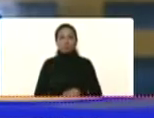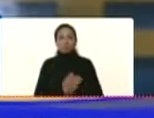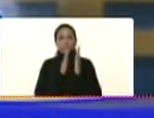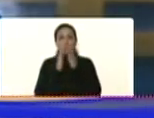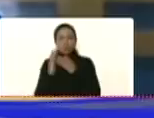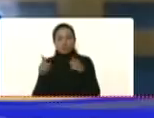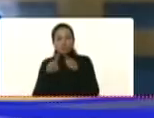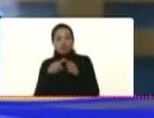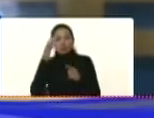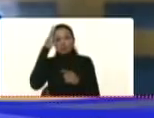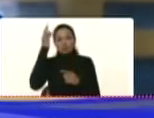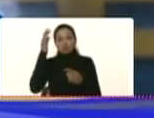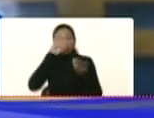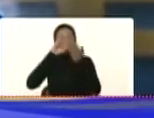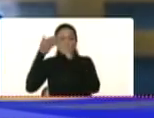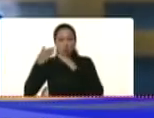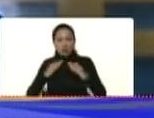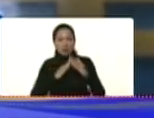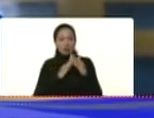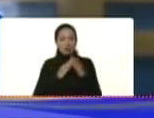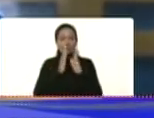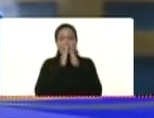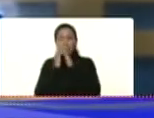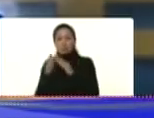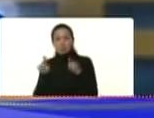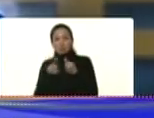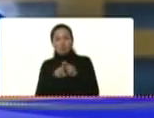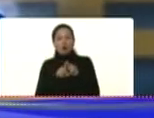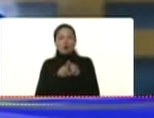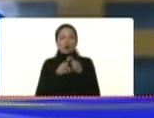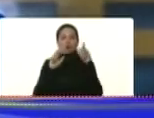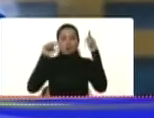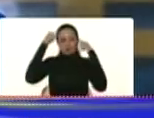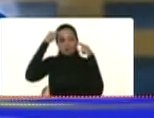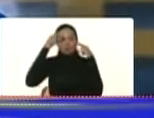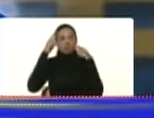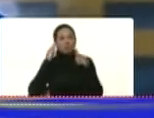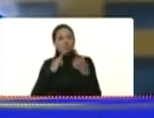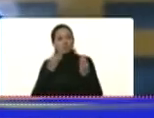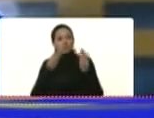Organizar consejo comunal, organizar las VCH,